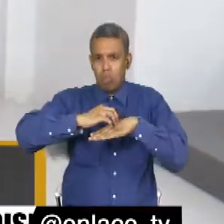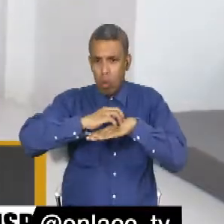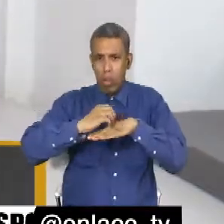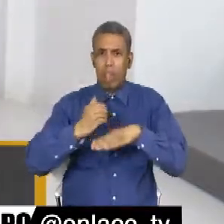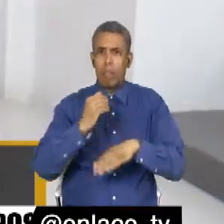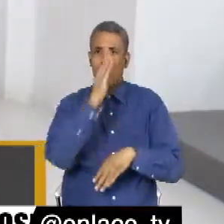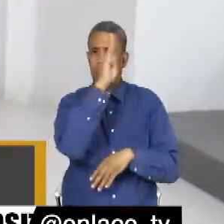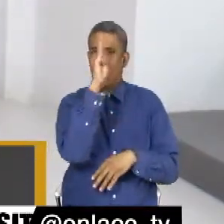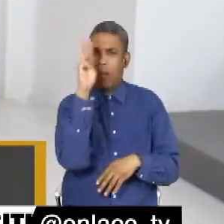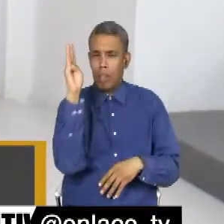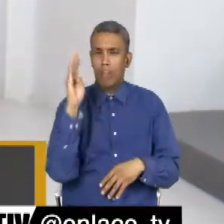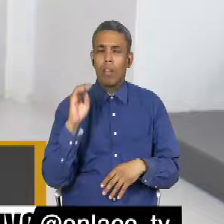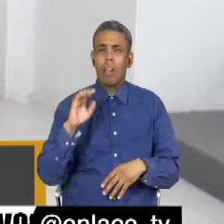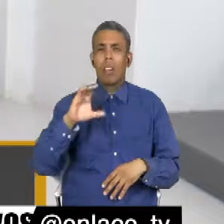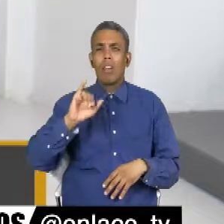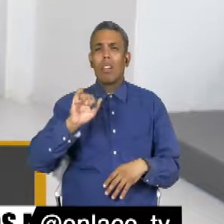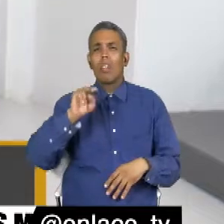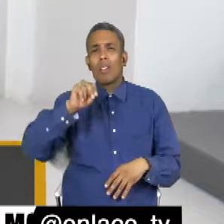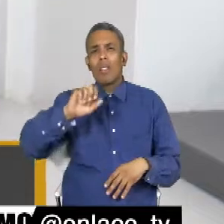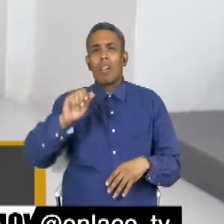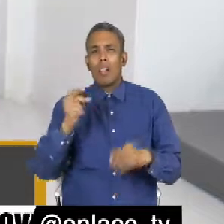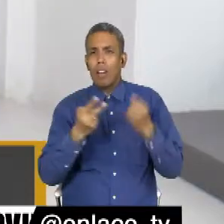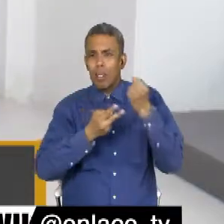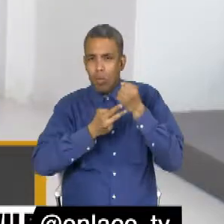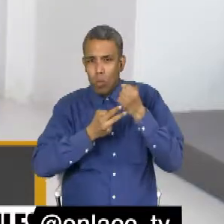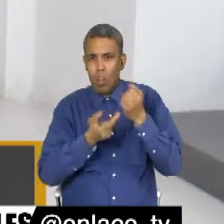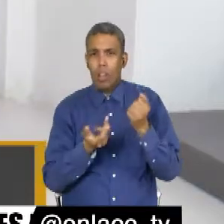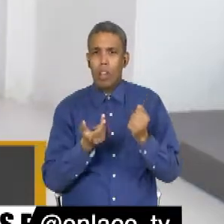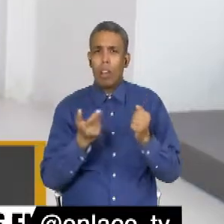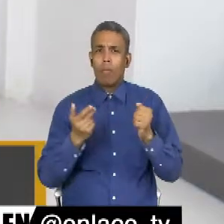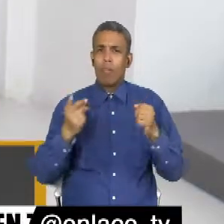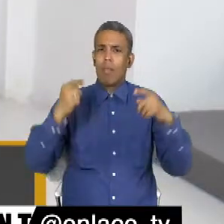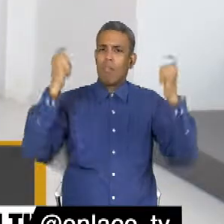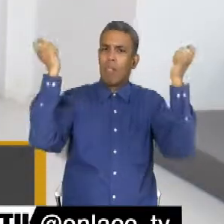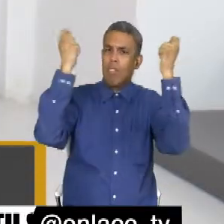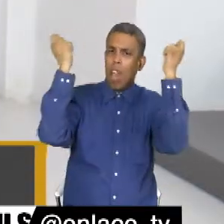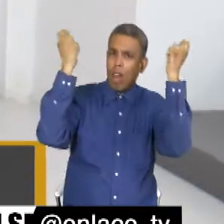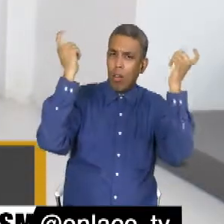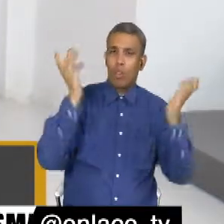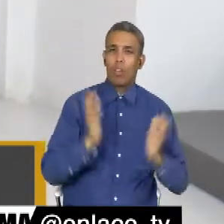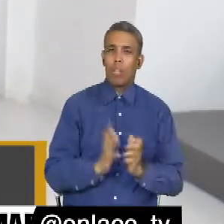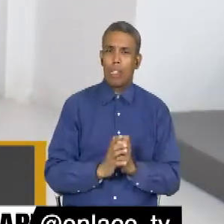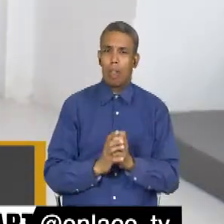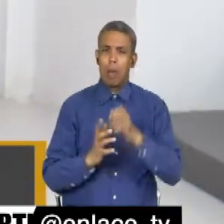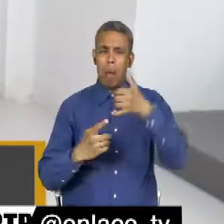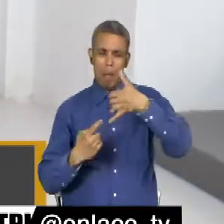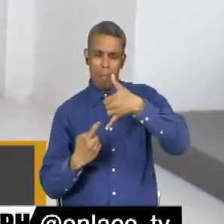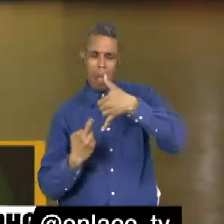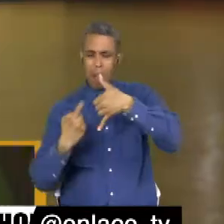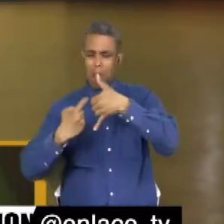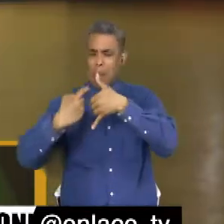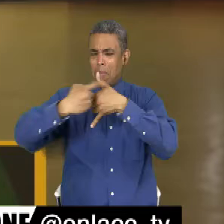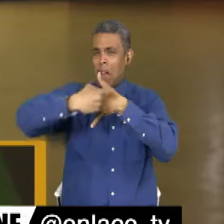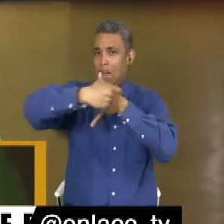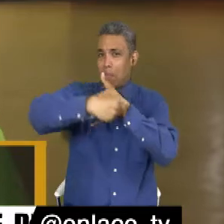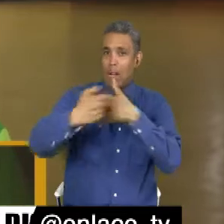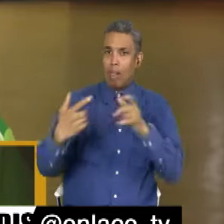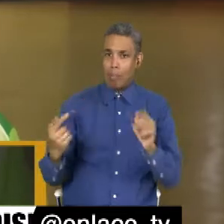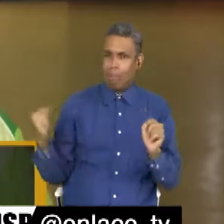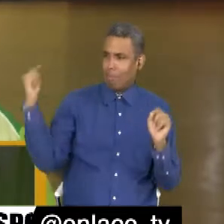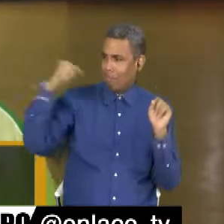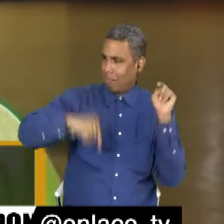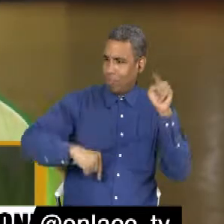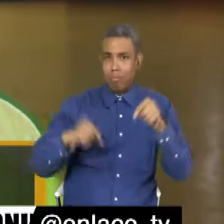Ciénega, de Santander, del Huila, de Los Llanos. Y están Hoy estamos en los talleres, esta noche tenemos